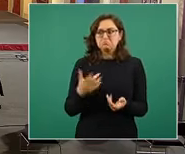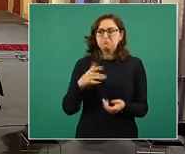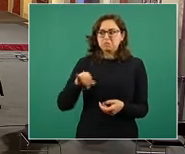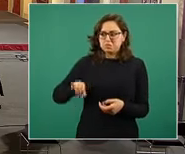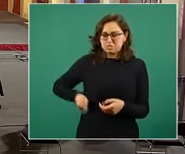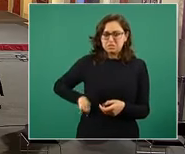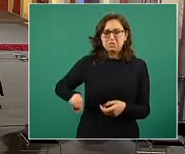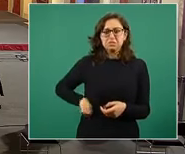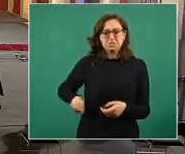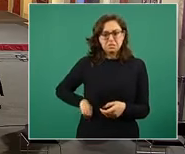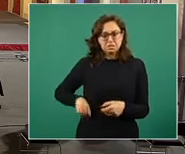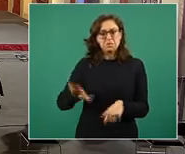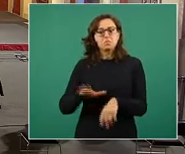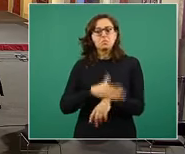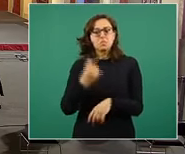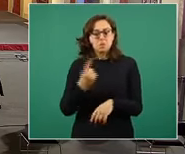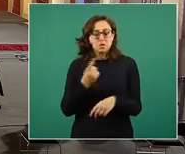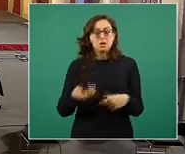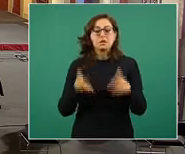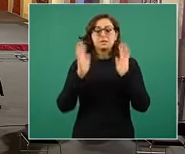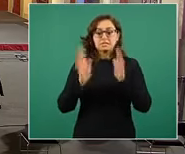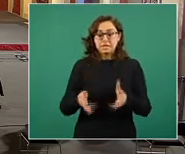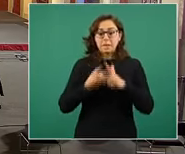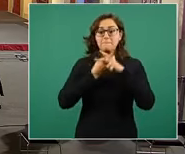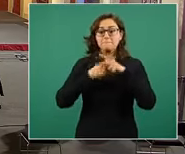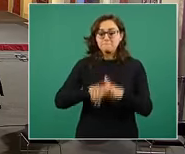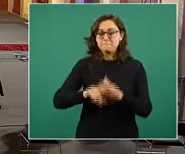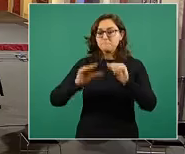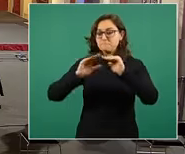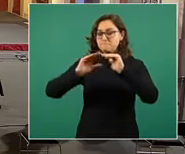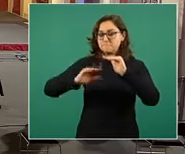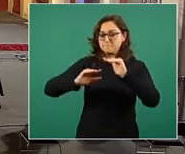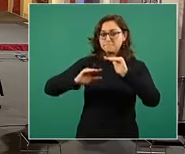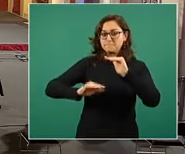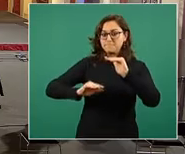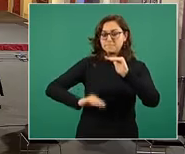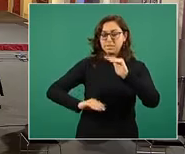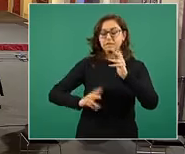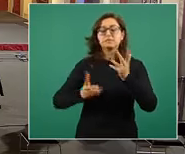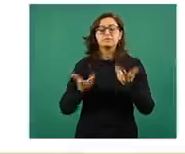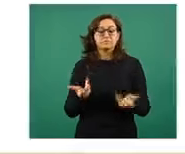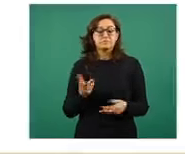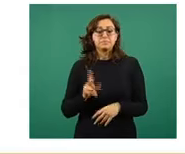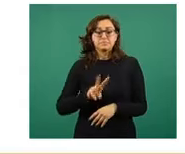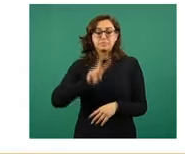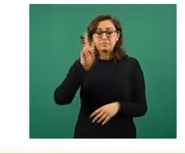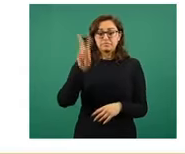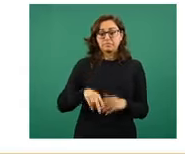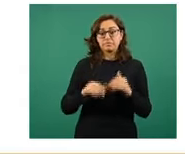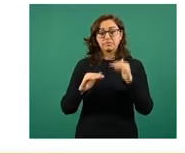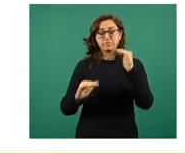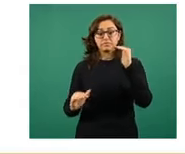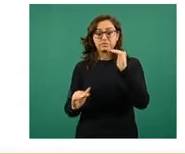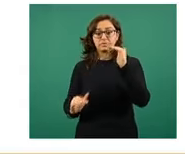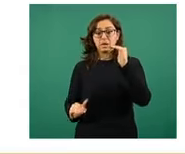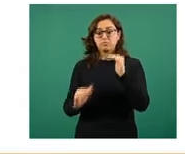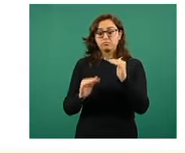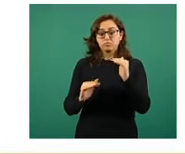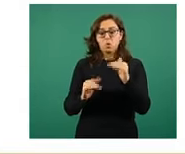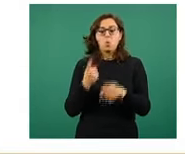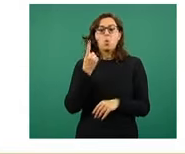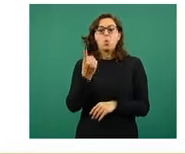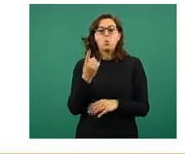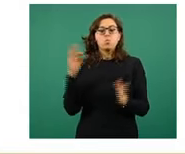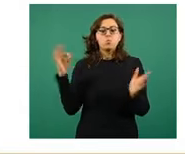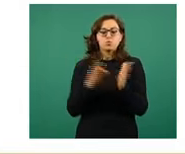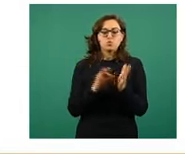descenso importante, el cual se sigue manteniendo. Si bien es cierto, el día de hoy el descenso se reduce un punto